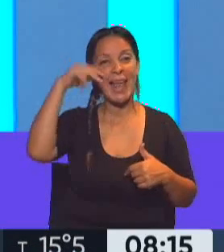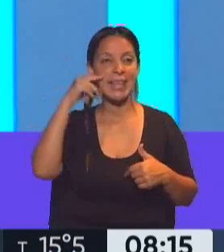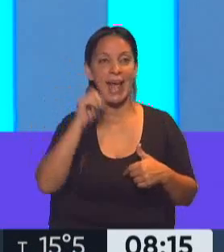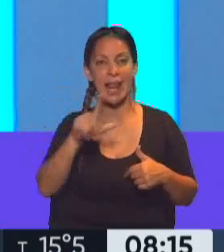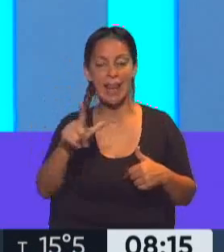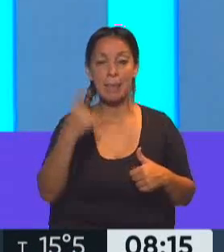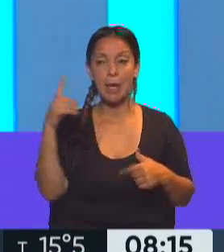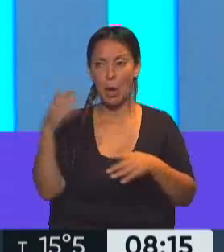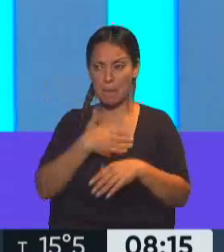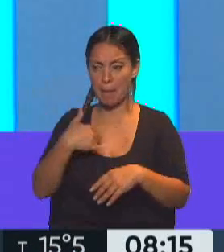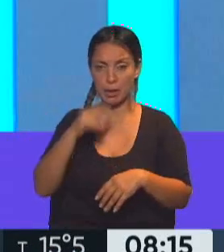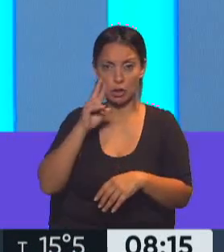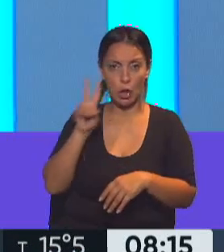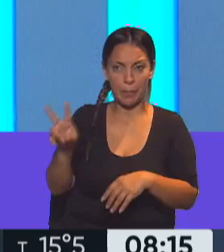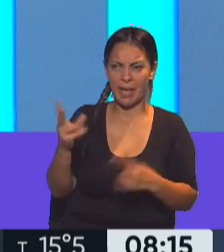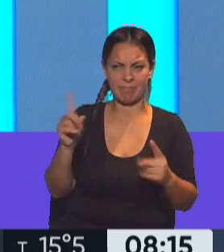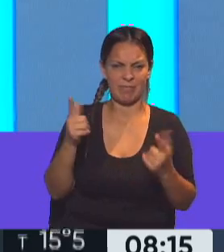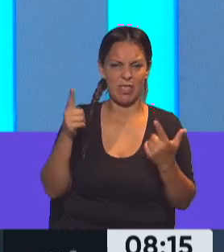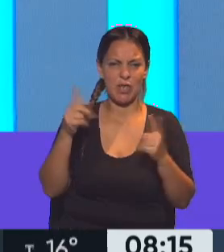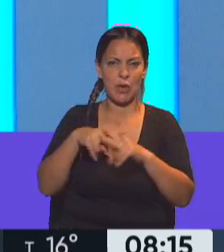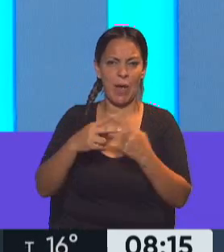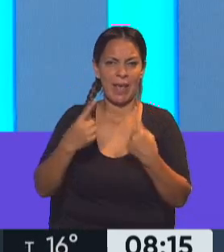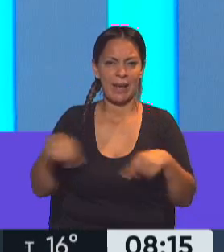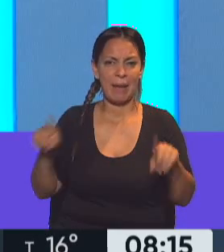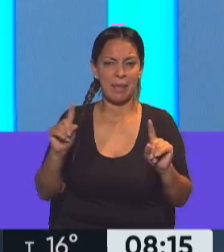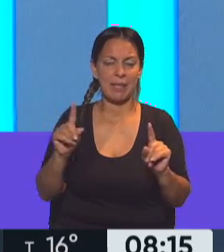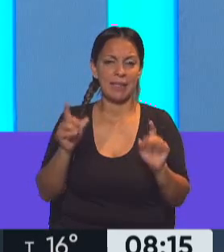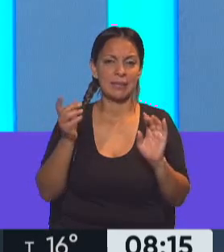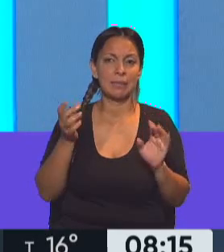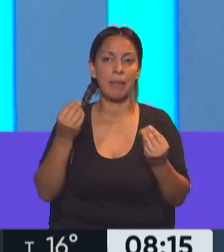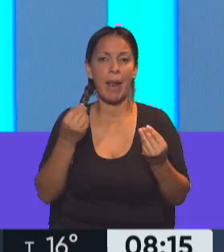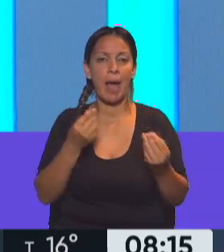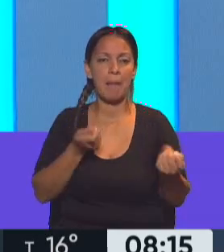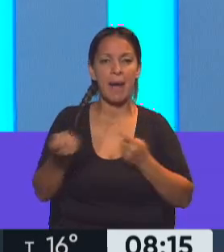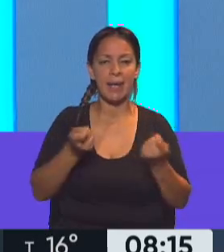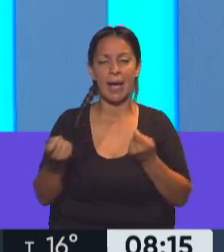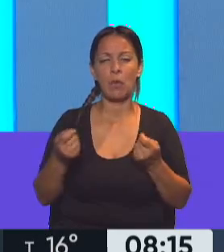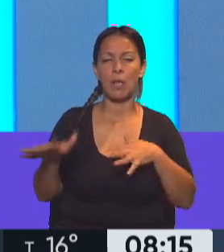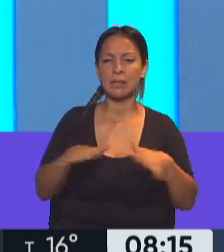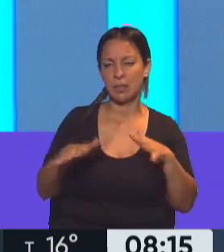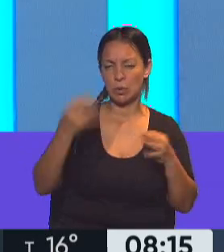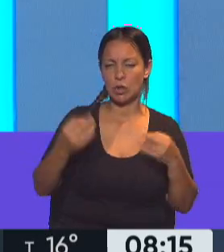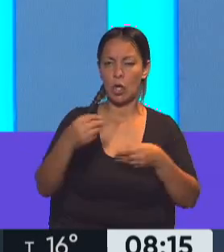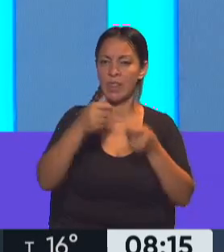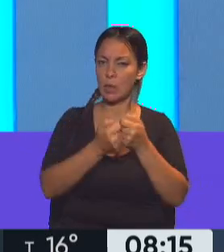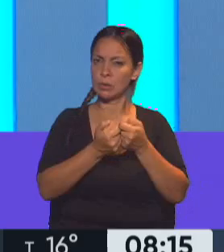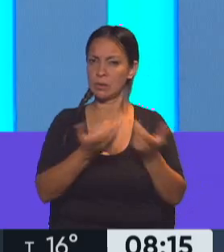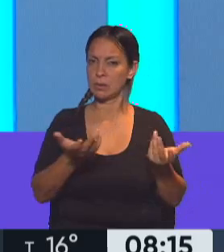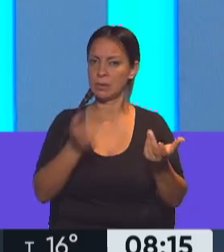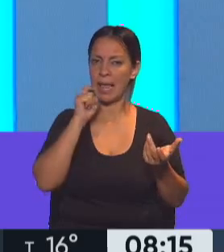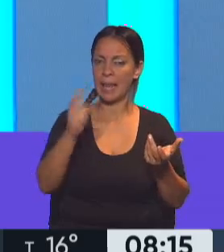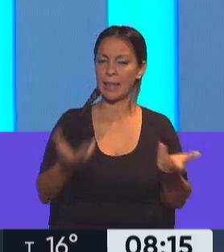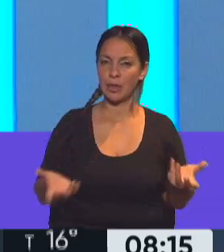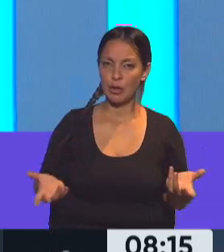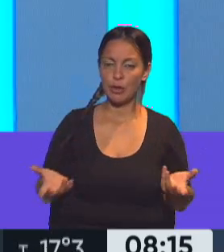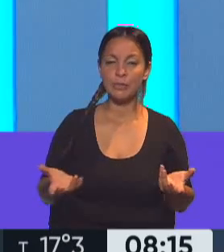tiene herramientas válidas y certeras para poder contrarrestar una situación adversa o un encuadre de un delito como el que